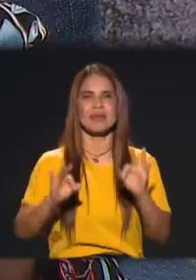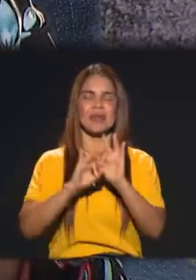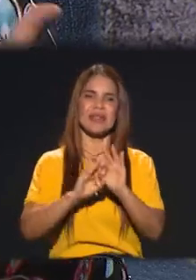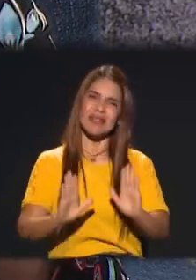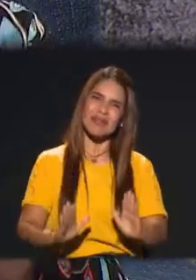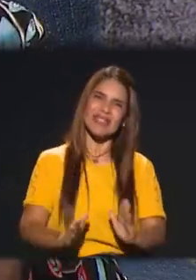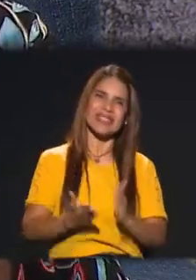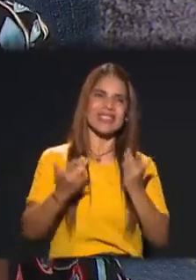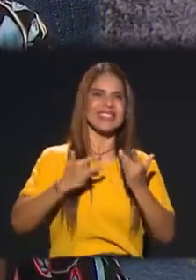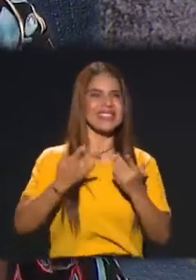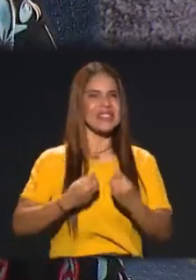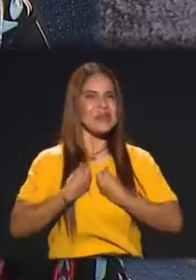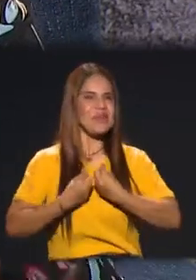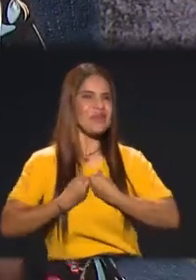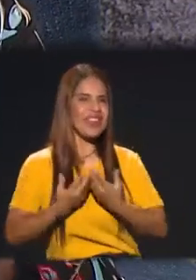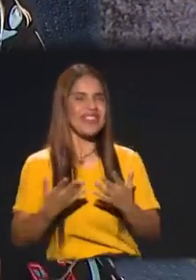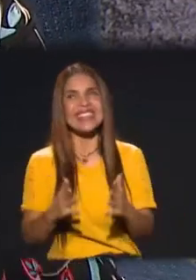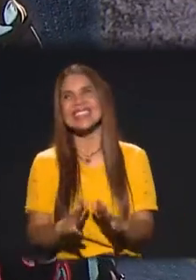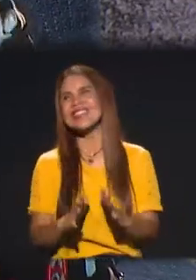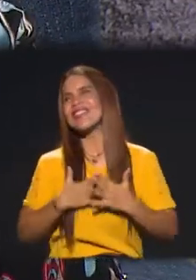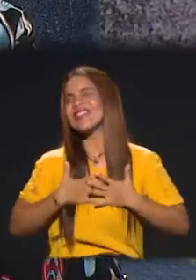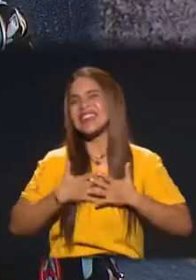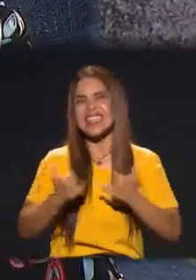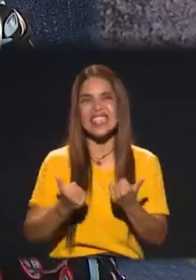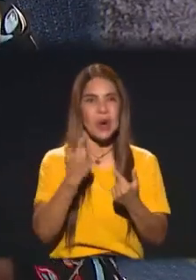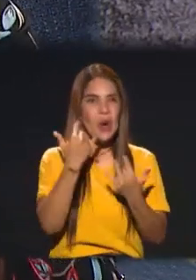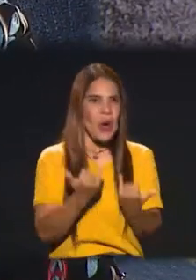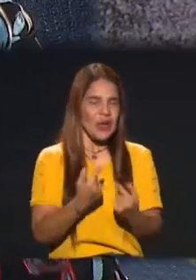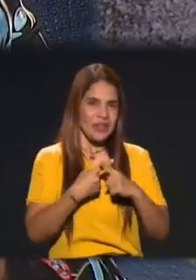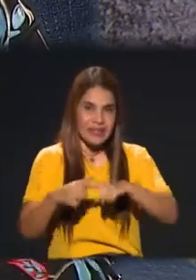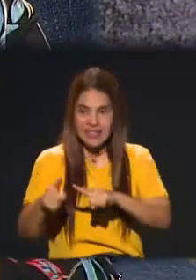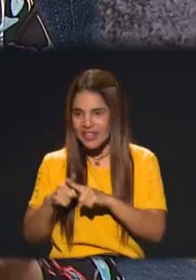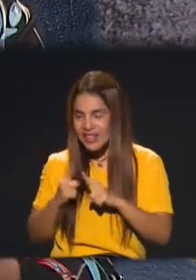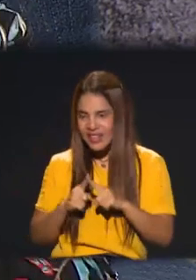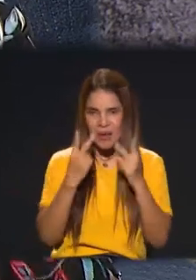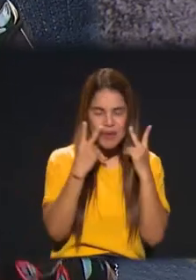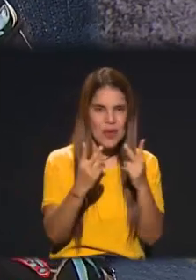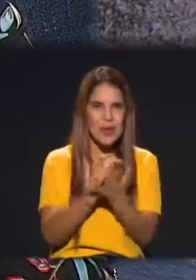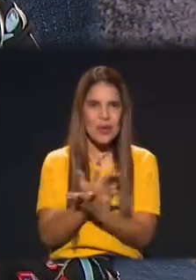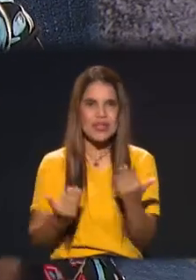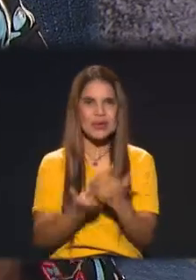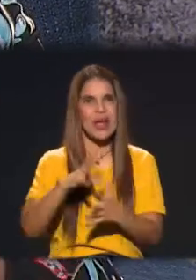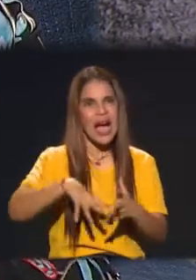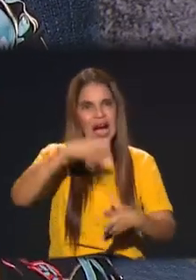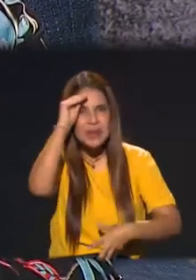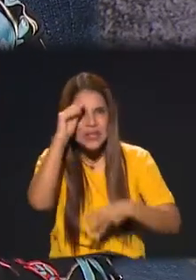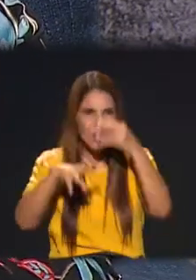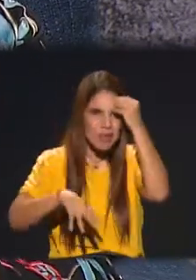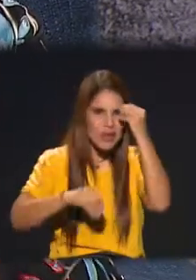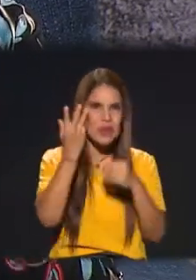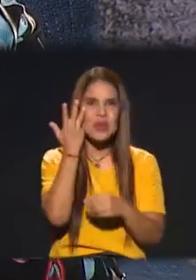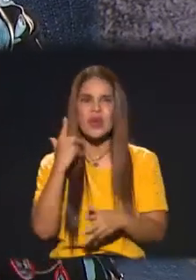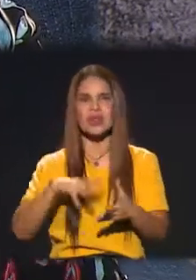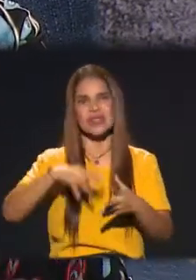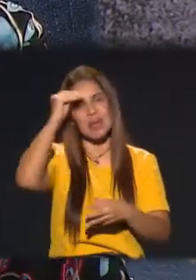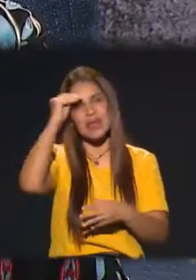hace estar viva, me hace sentir como que qué rico, porque hoy hace una cosa diferente, hoy veo cosas nuevas y aprendo, y cada día aprende